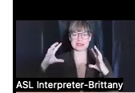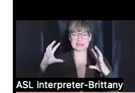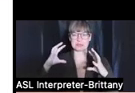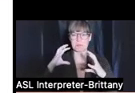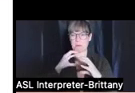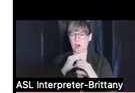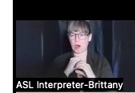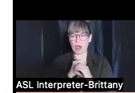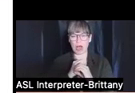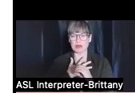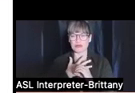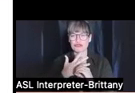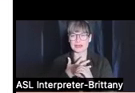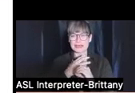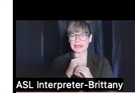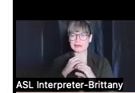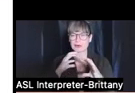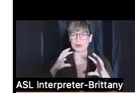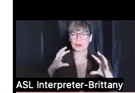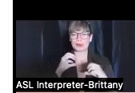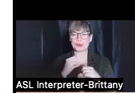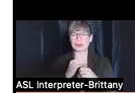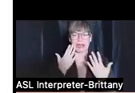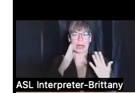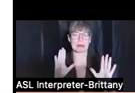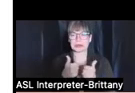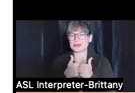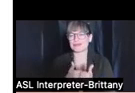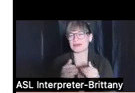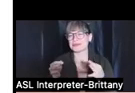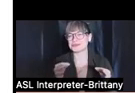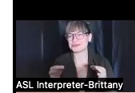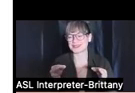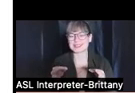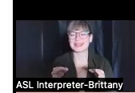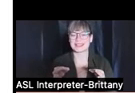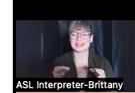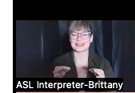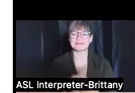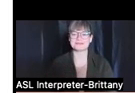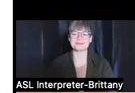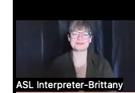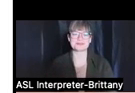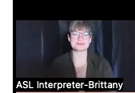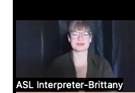I don't remember. Let's just see where it goes. 30 seconds, just to kind of 30 segundos.